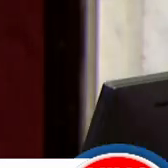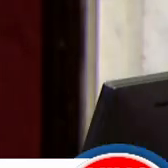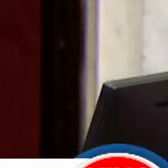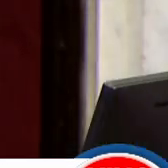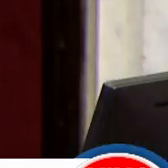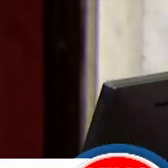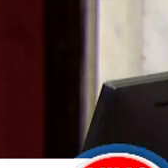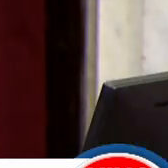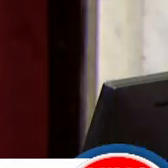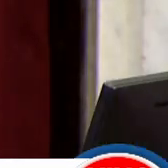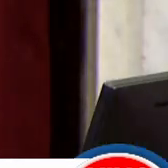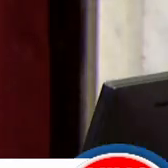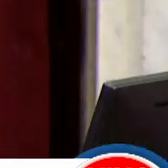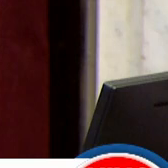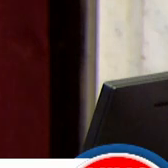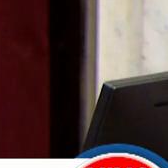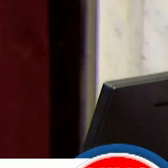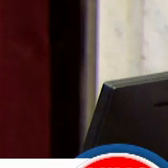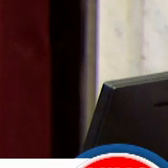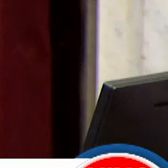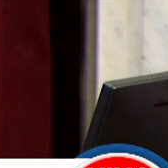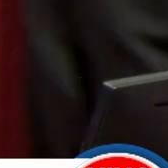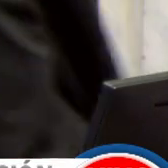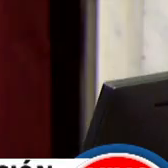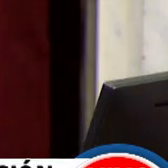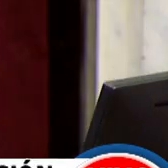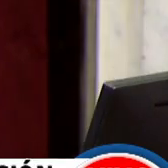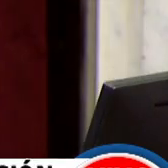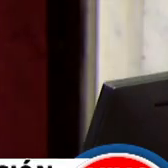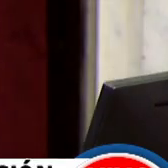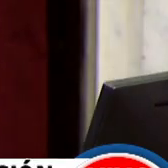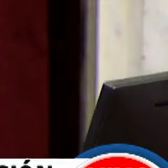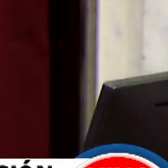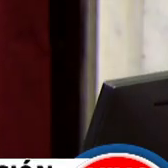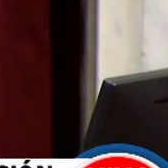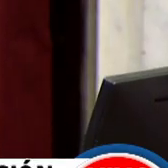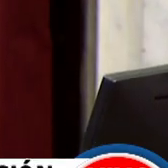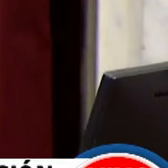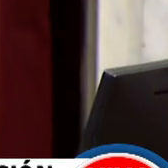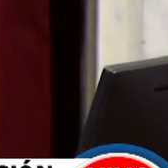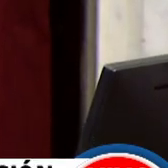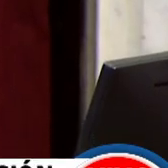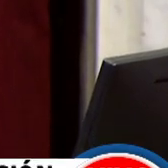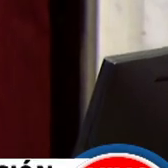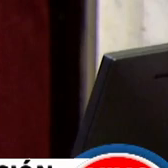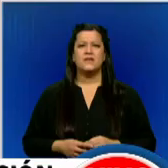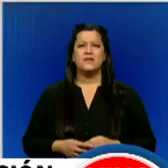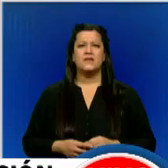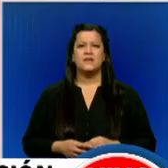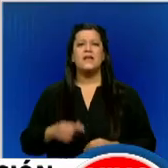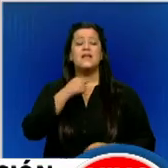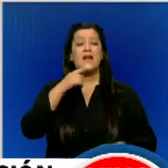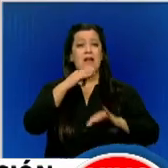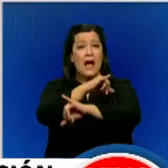quiero decirle a los señores diputados y diputadas que recuerden revisar estarlo guiados porque veo que hay